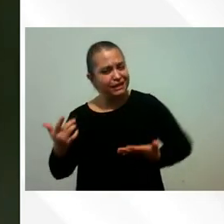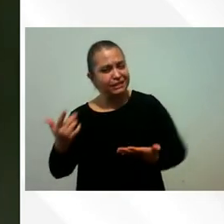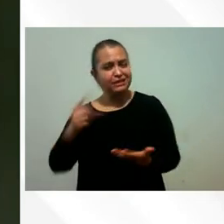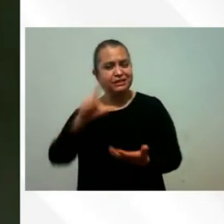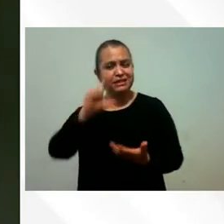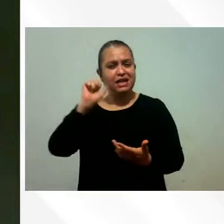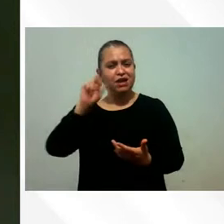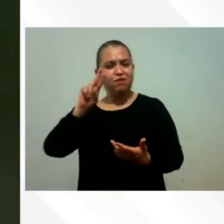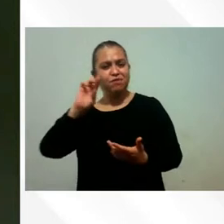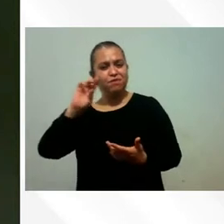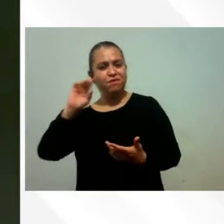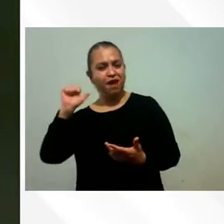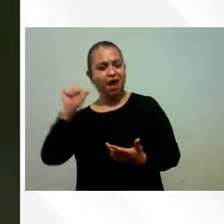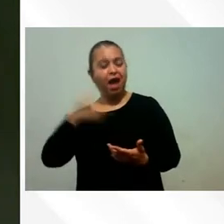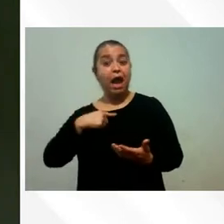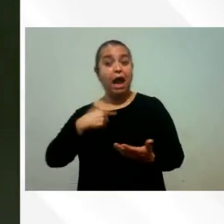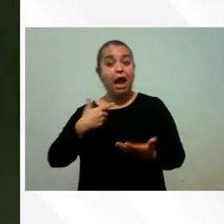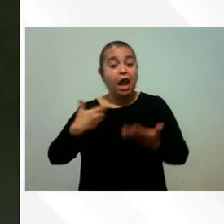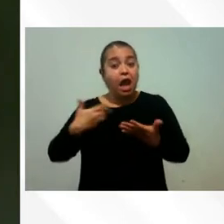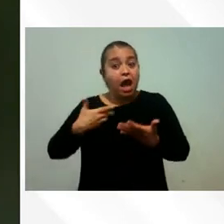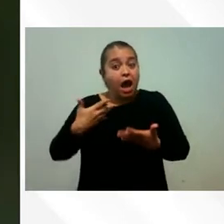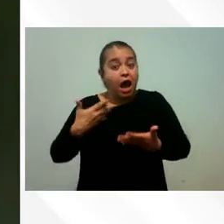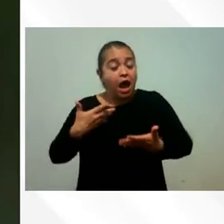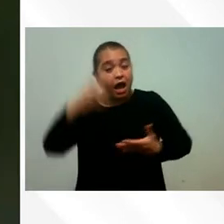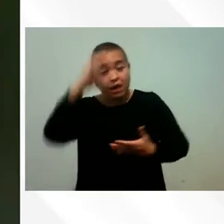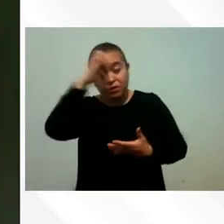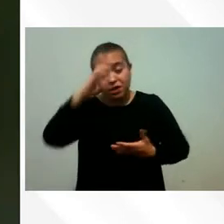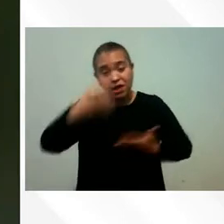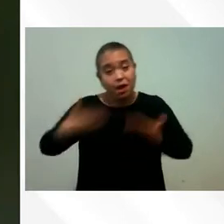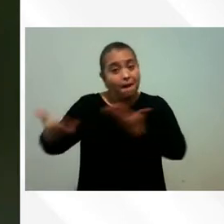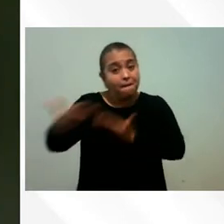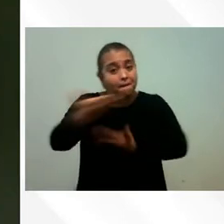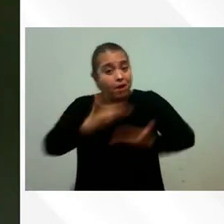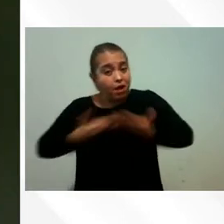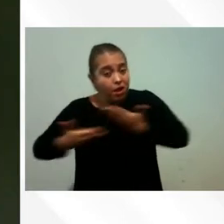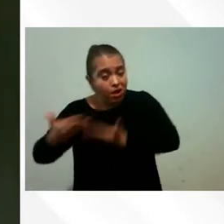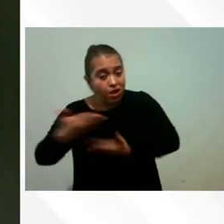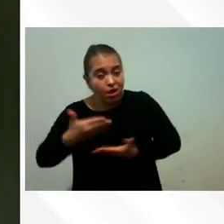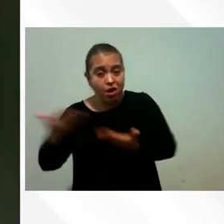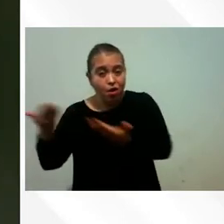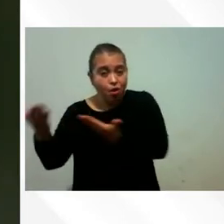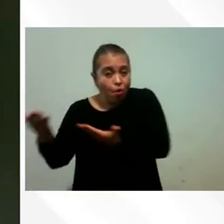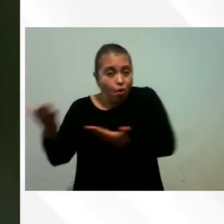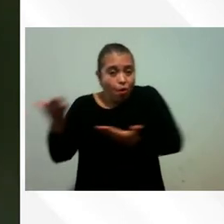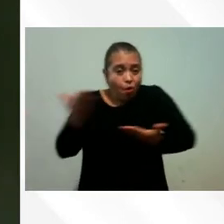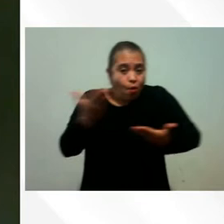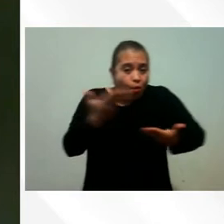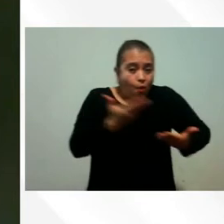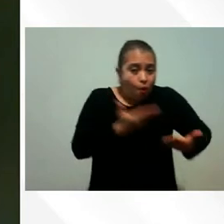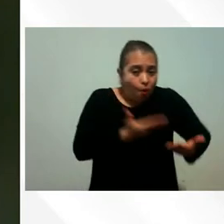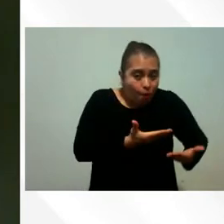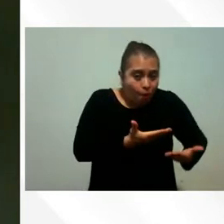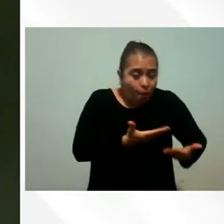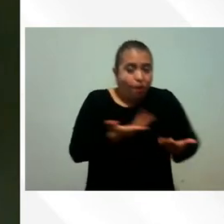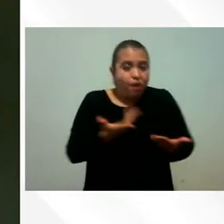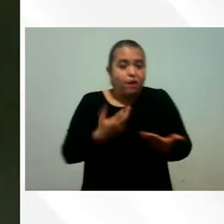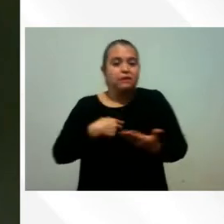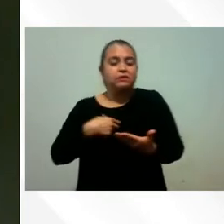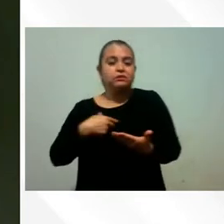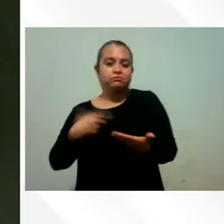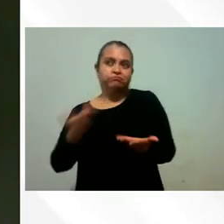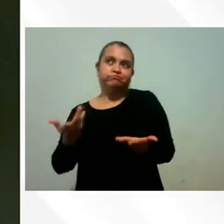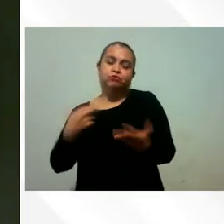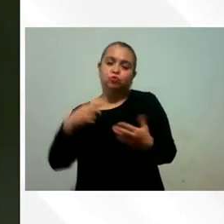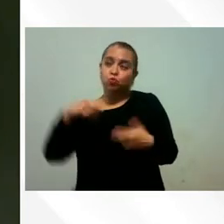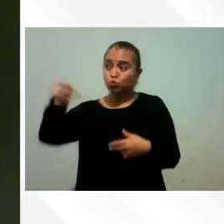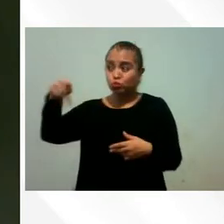mediación que condujo Cris, ¿no? Que esta parte nos permitió a ustedes docentes que han estado muy de